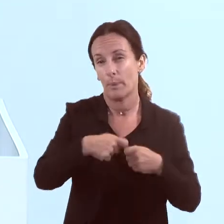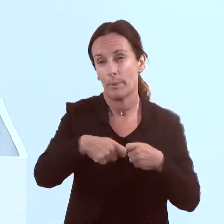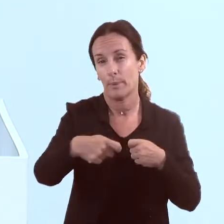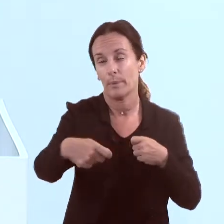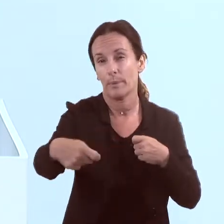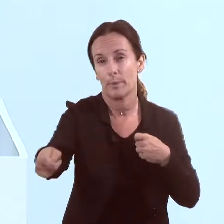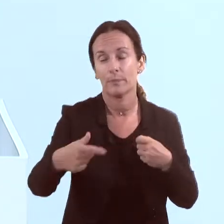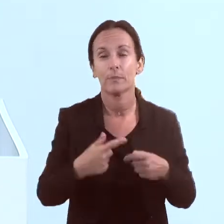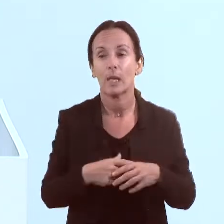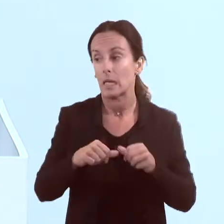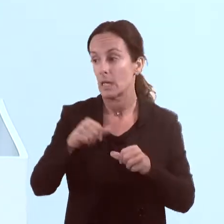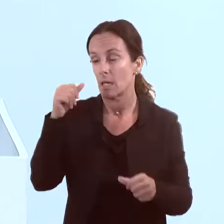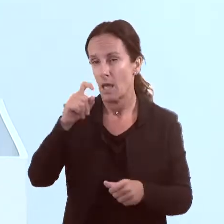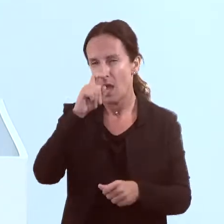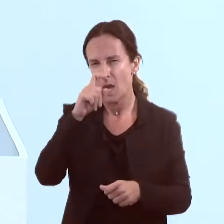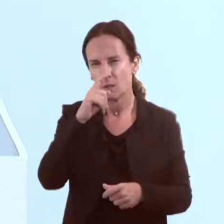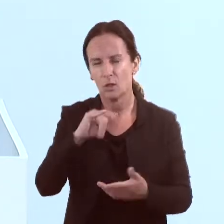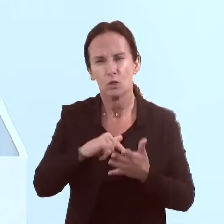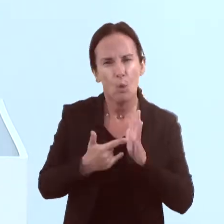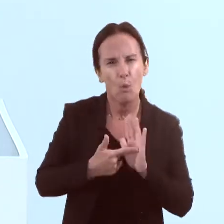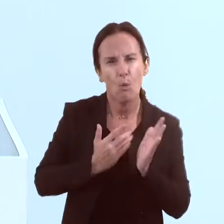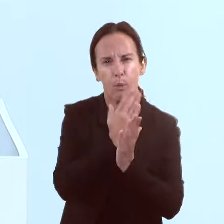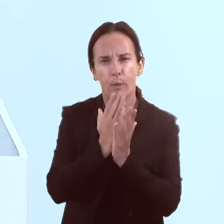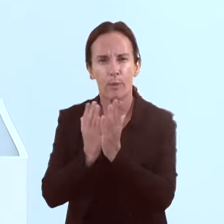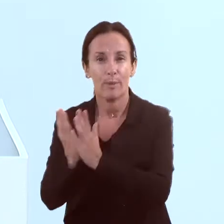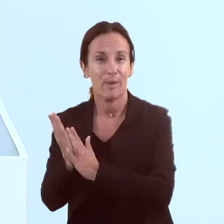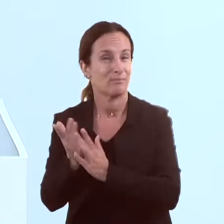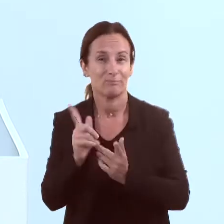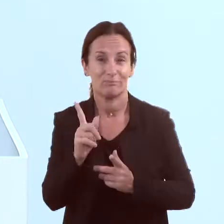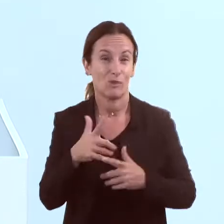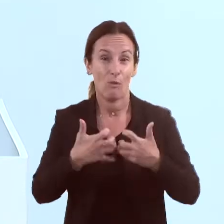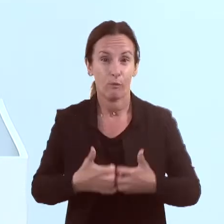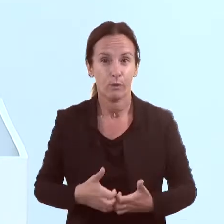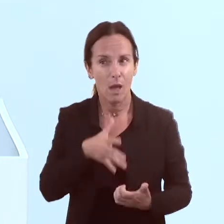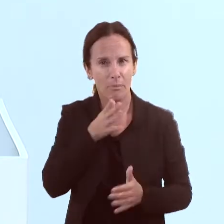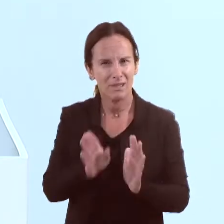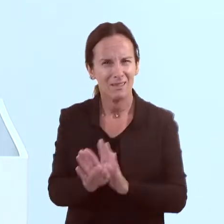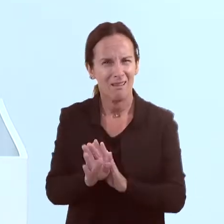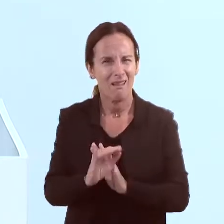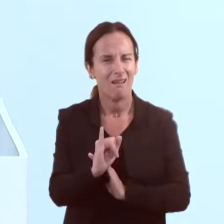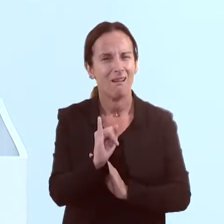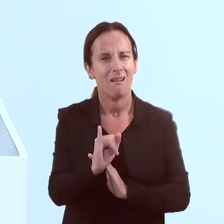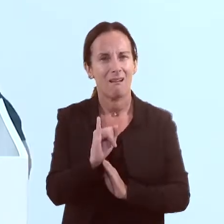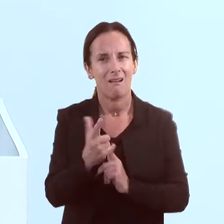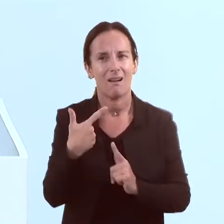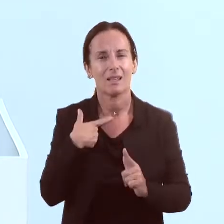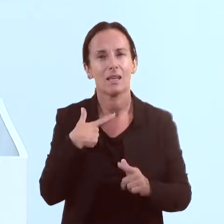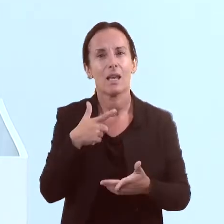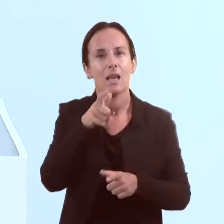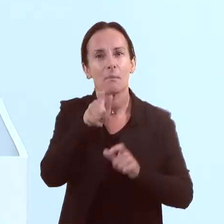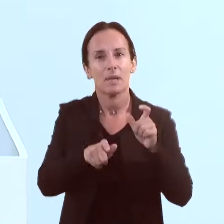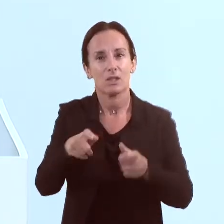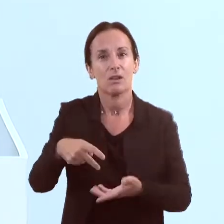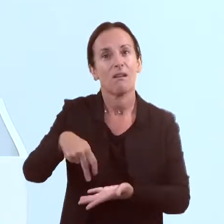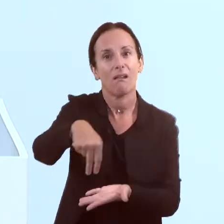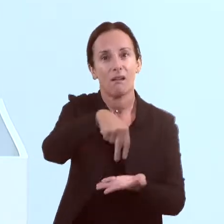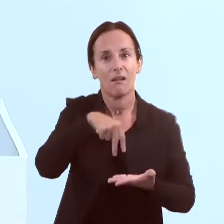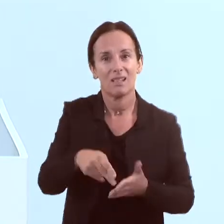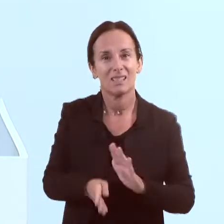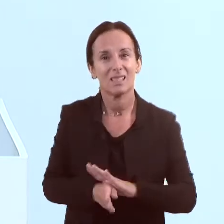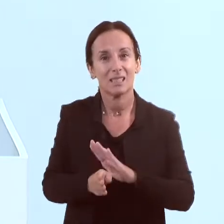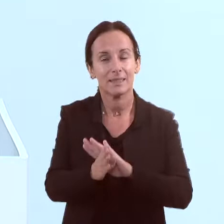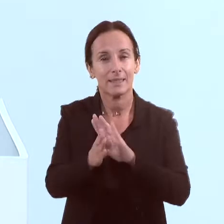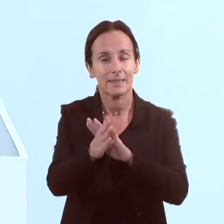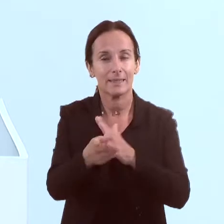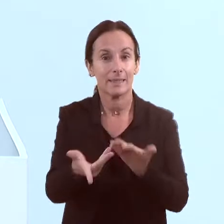bueno, no funcionan, puesto que mantenemos una bolsa de personas sin hogar que no acaban de salir de esa situación. Esto